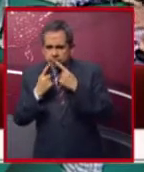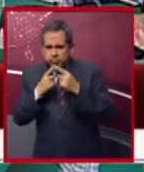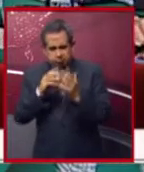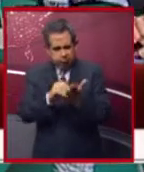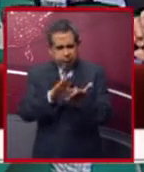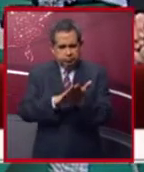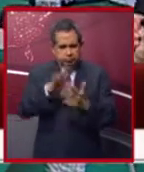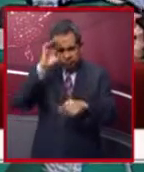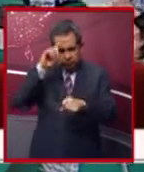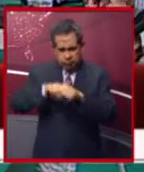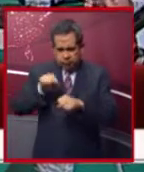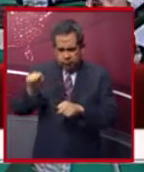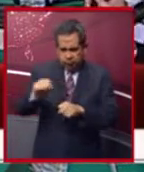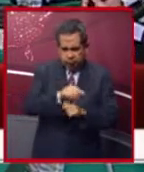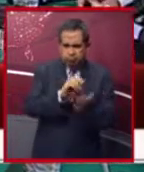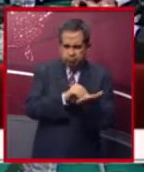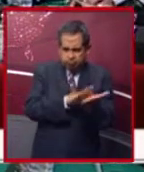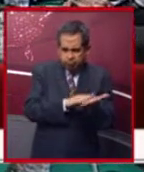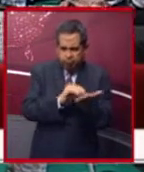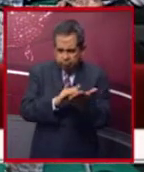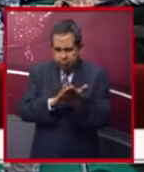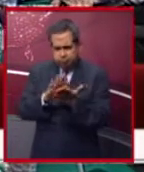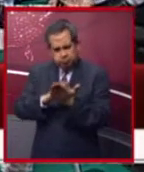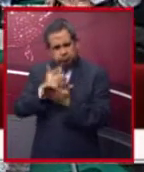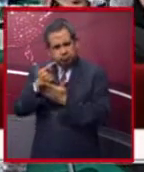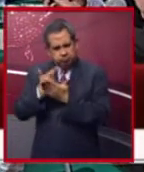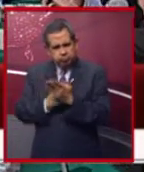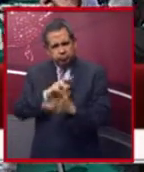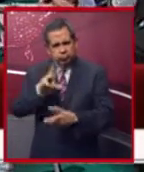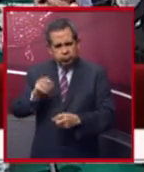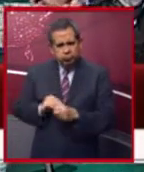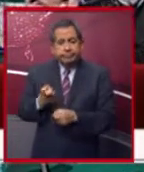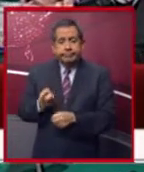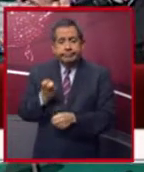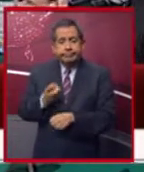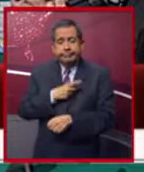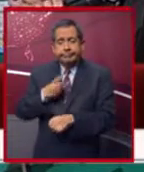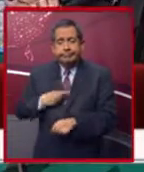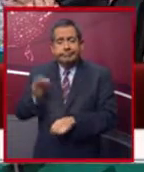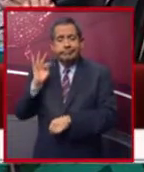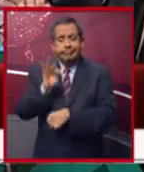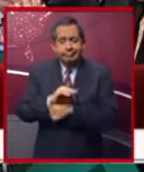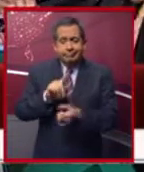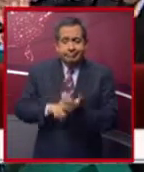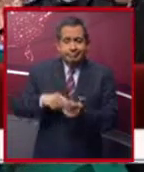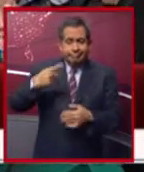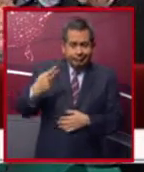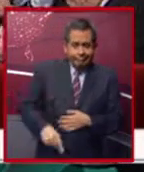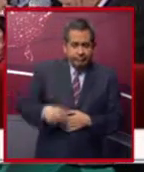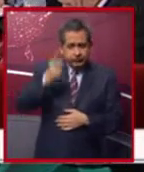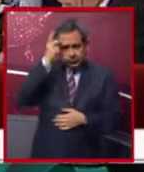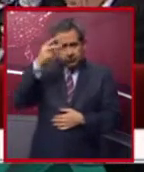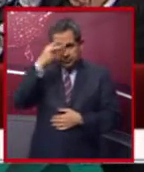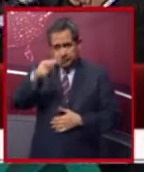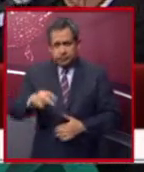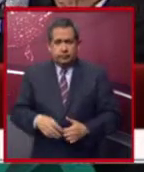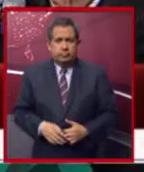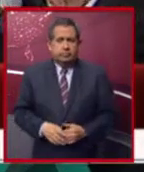patrimonio cultural. Enfatizaron que es la oportuna renovación de enfoques de protección al patrimonio.